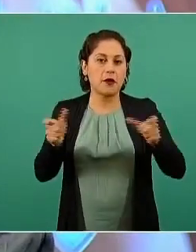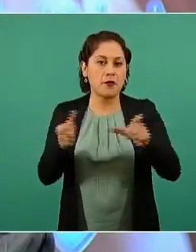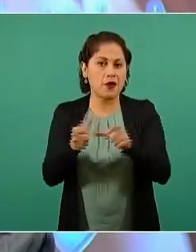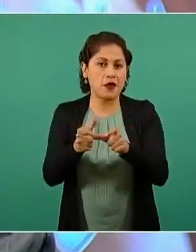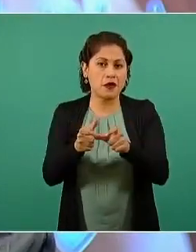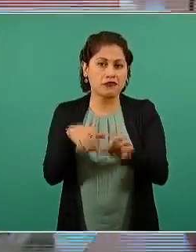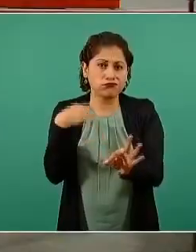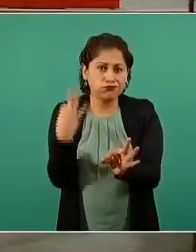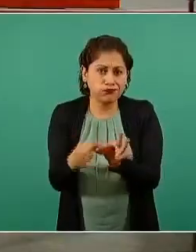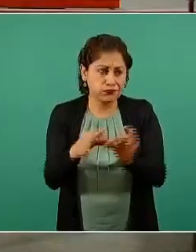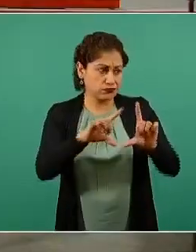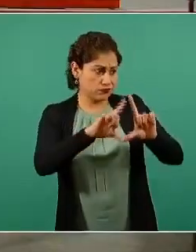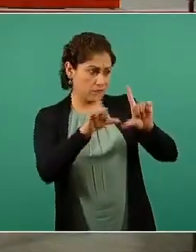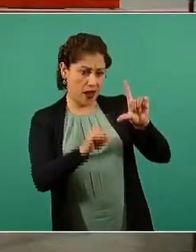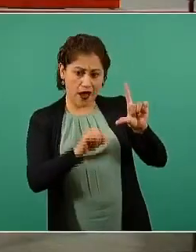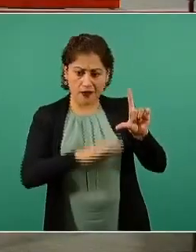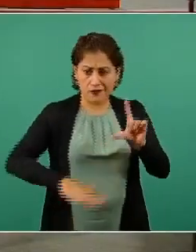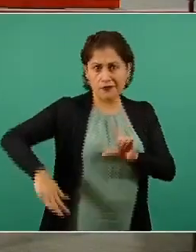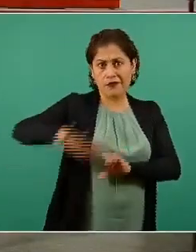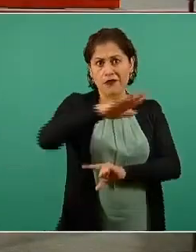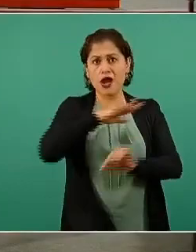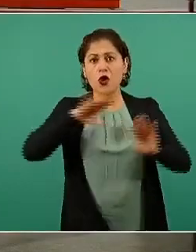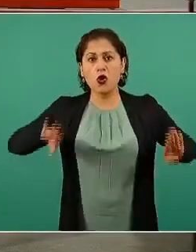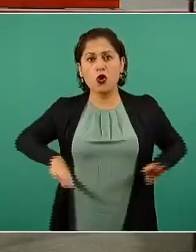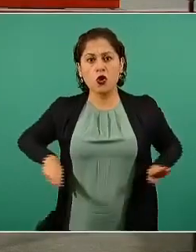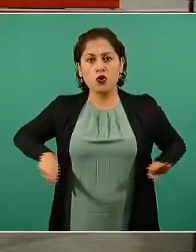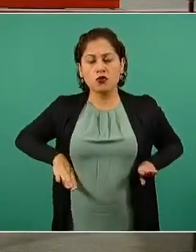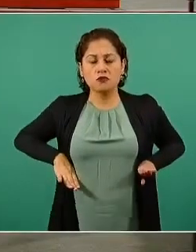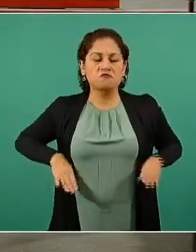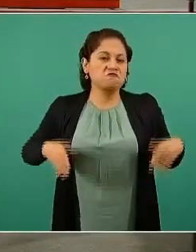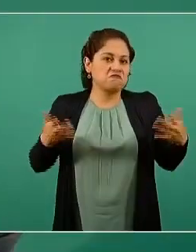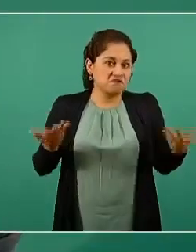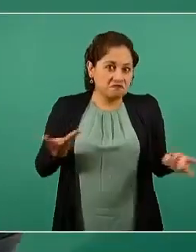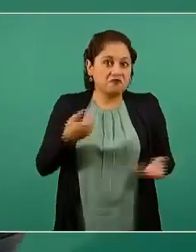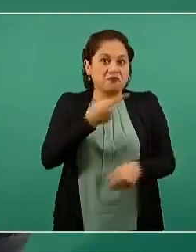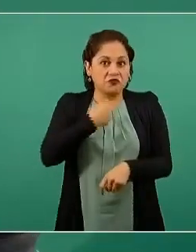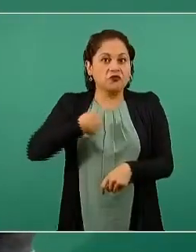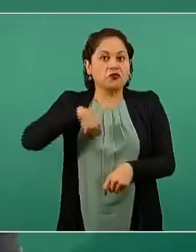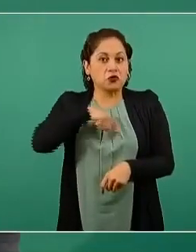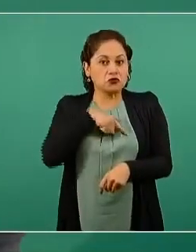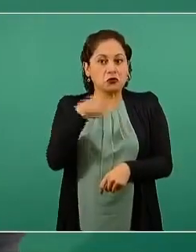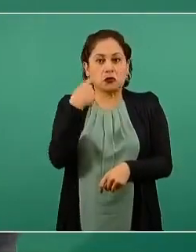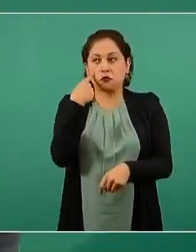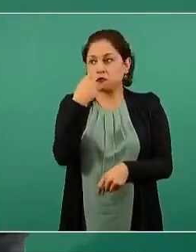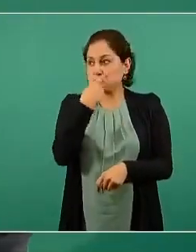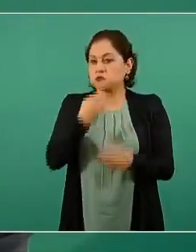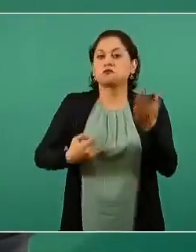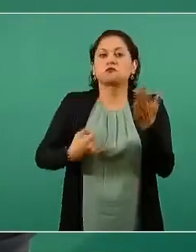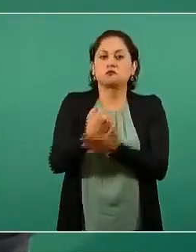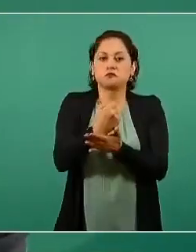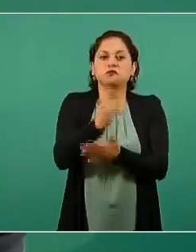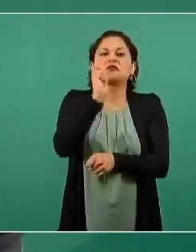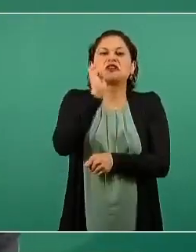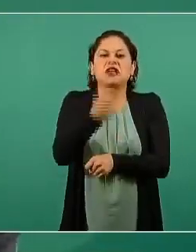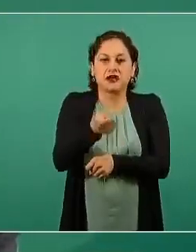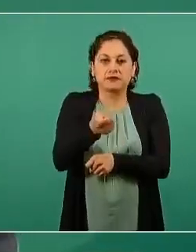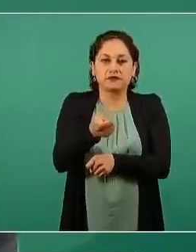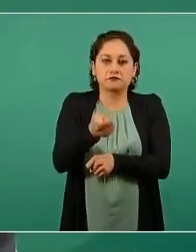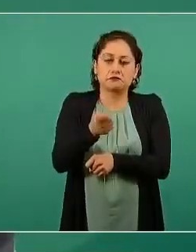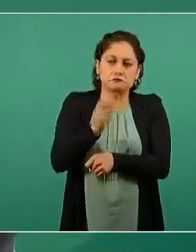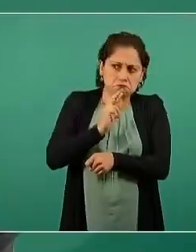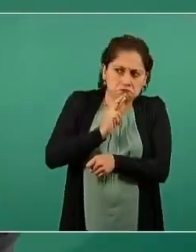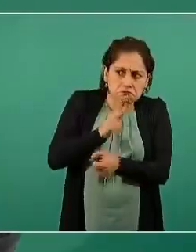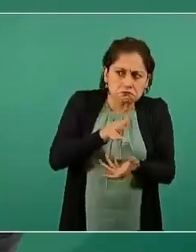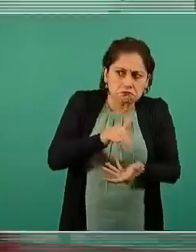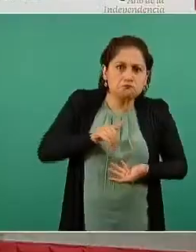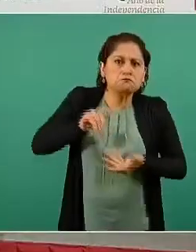en una condición en donde podemos, por un acto de voluntad política del gobierno mexicano, facilitar el acceso más oportuno